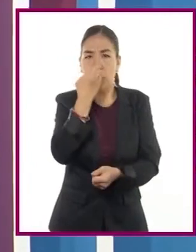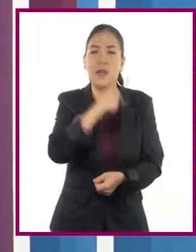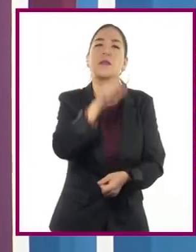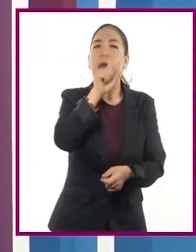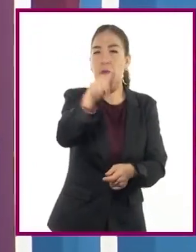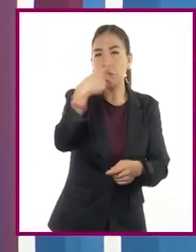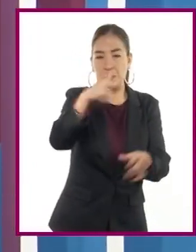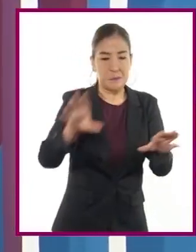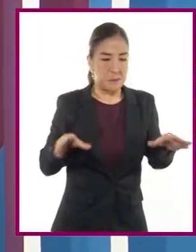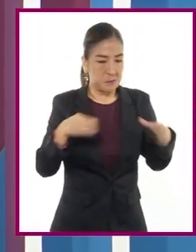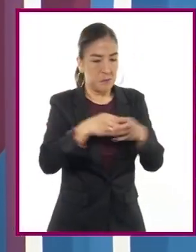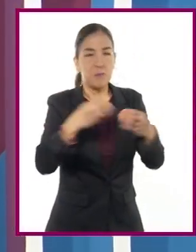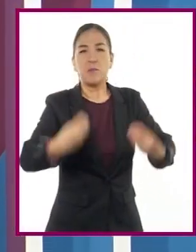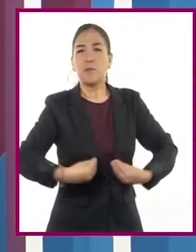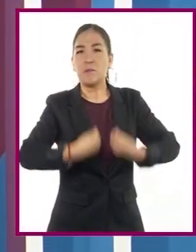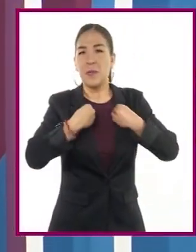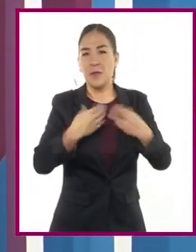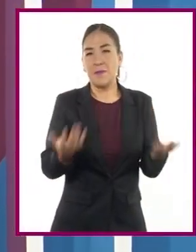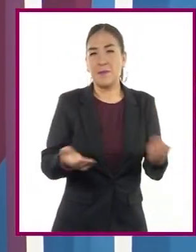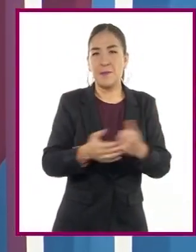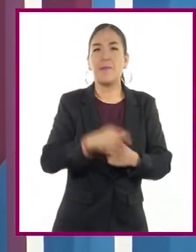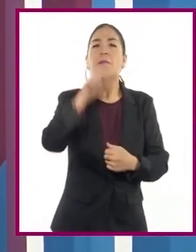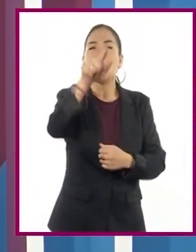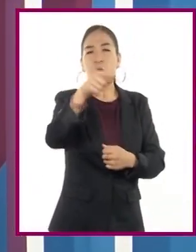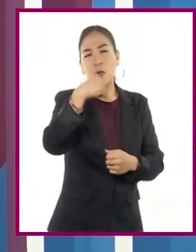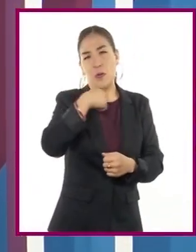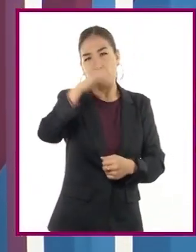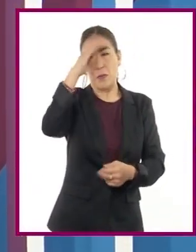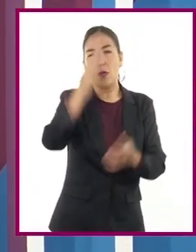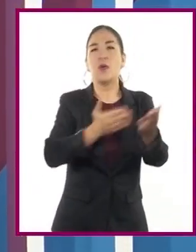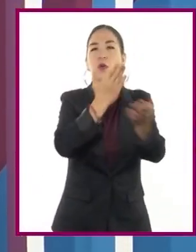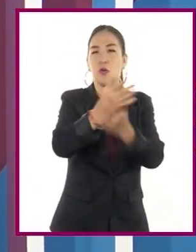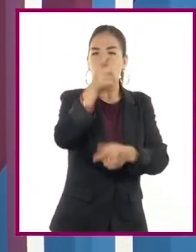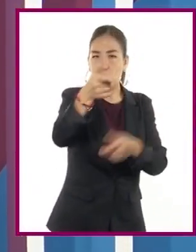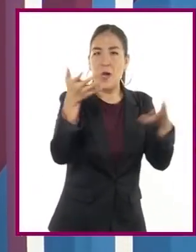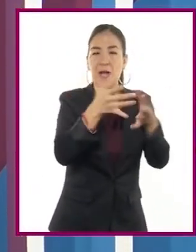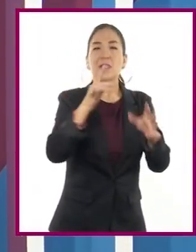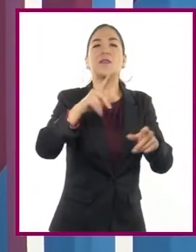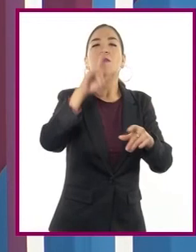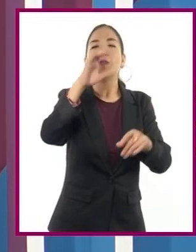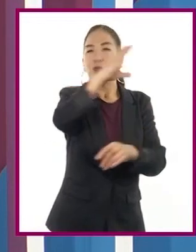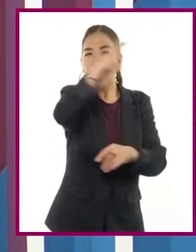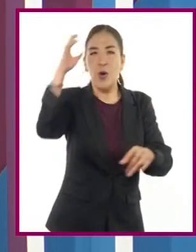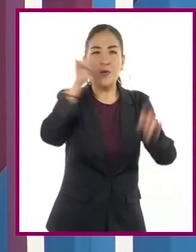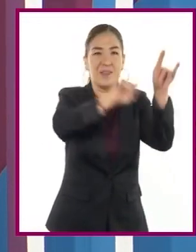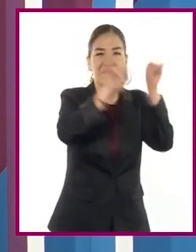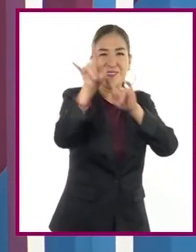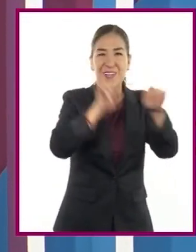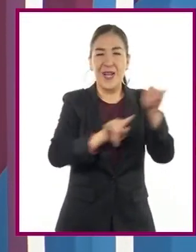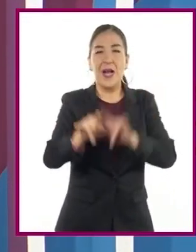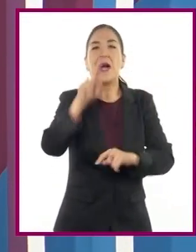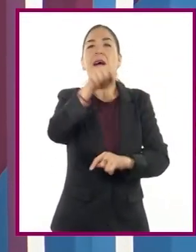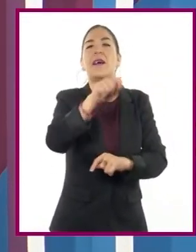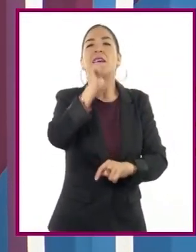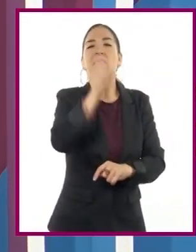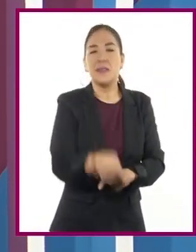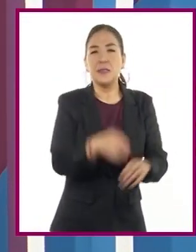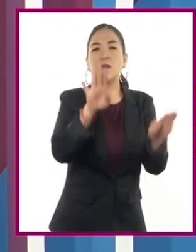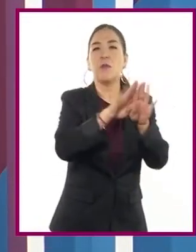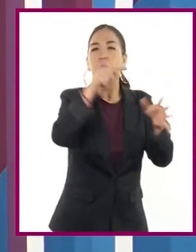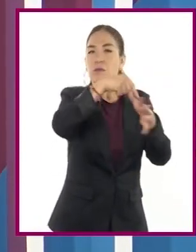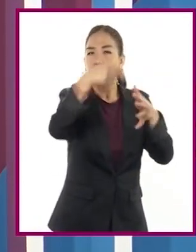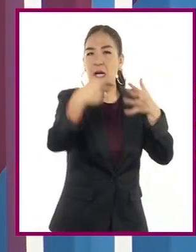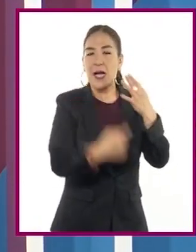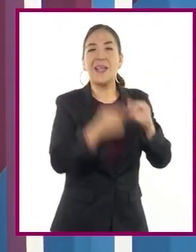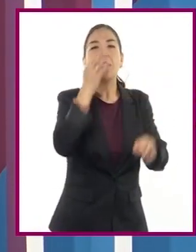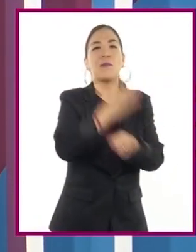en su comunidad. Propongo que realicen un collage donde representen algunos de los puntos que acabamos